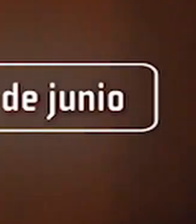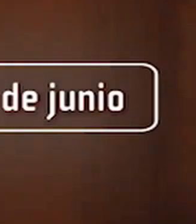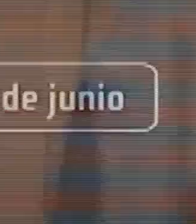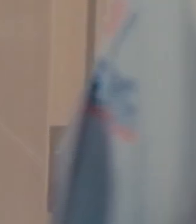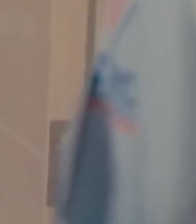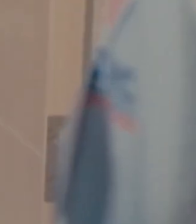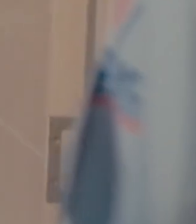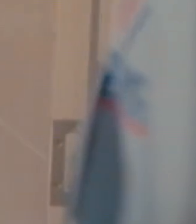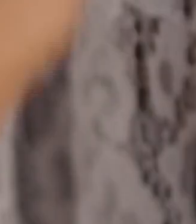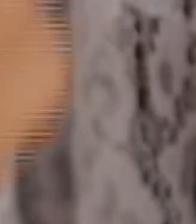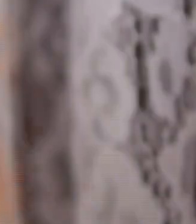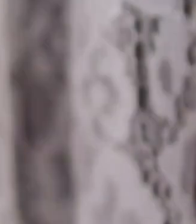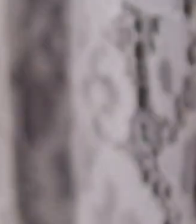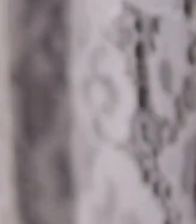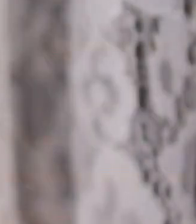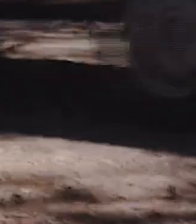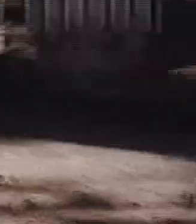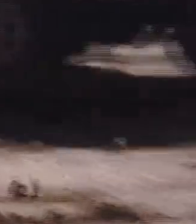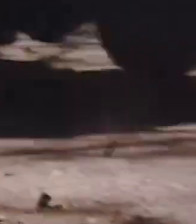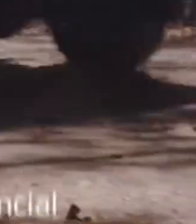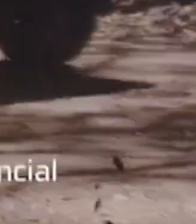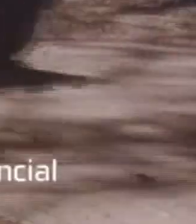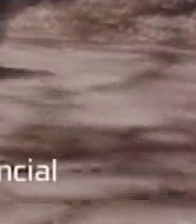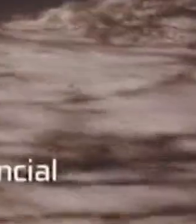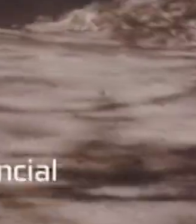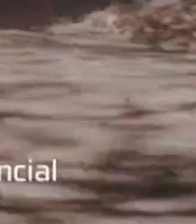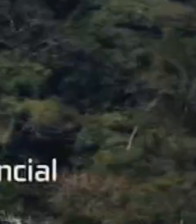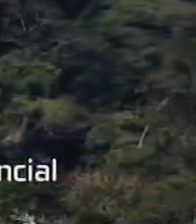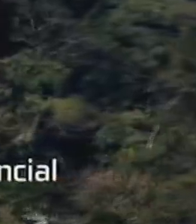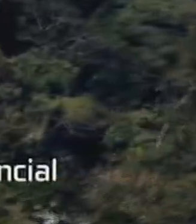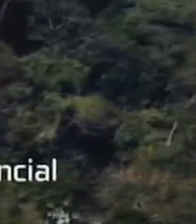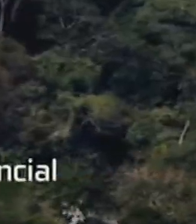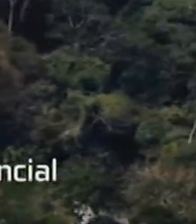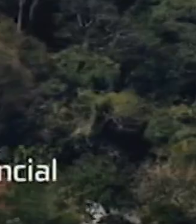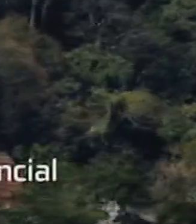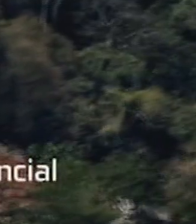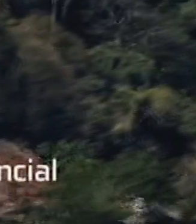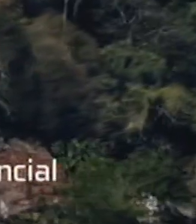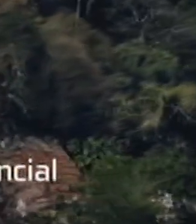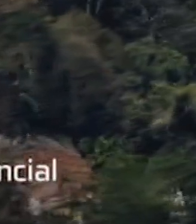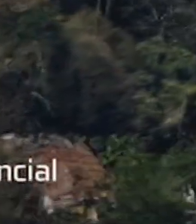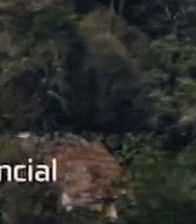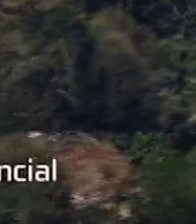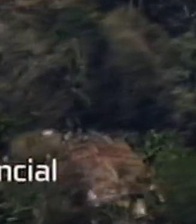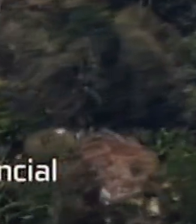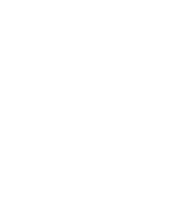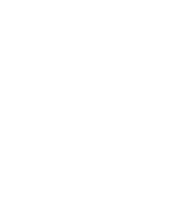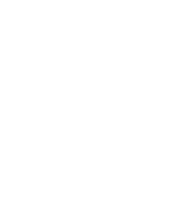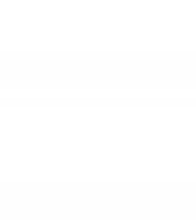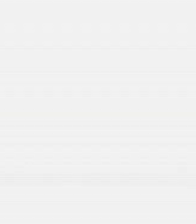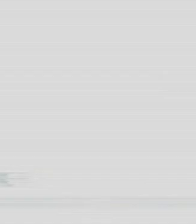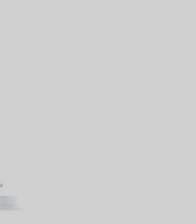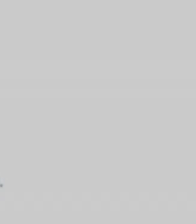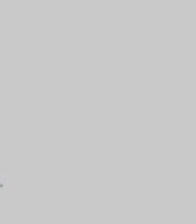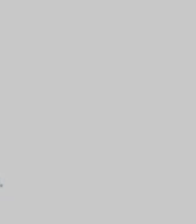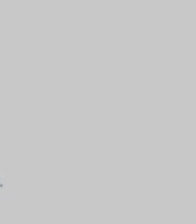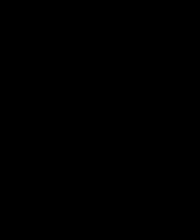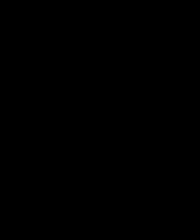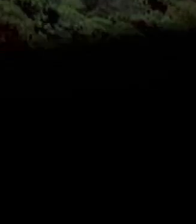requerido y bienvenido el sistema, debe plantear en una carretera de 750 millones de dólares o por